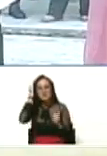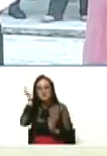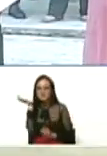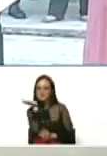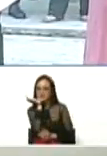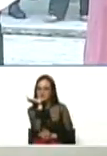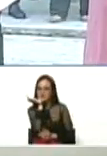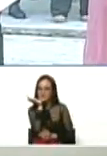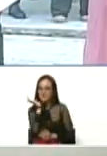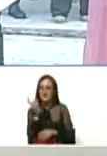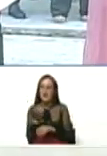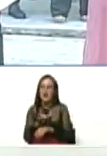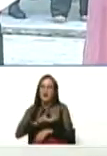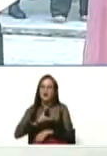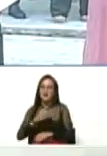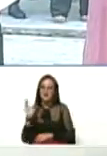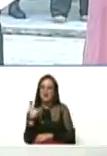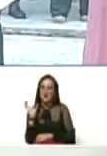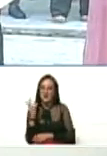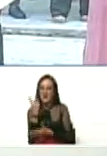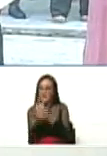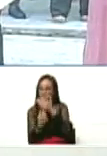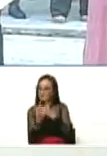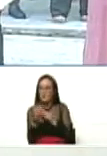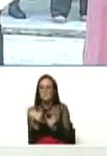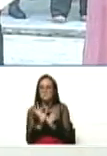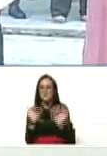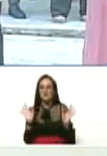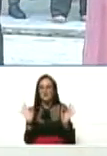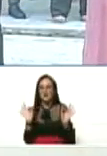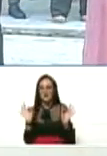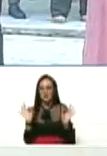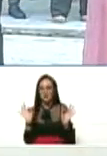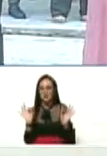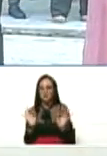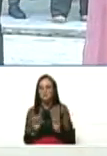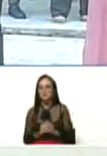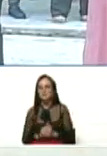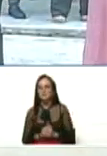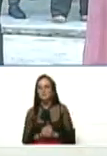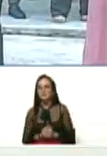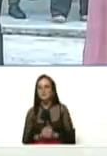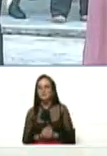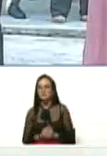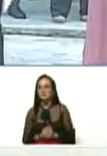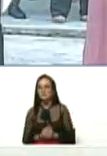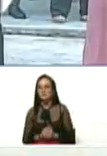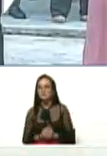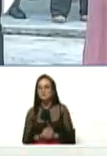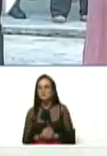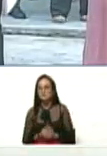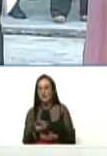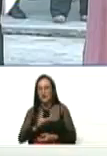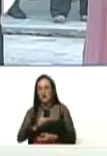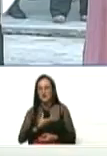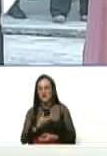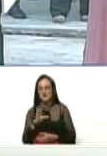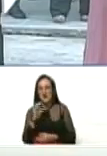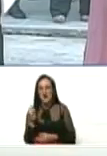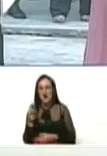alcaldesa Carmen Meléndez. Un dúo perfecto, perfecto, perfecto. ¿Ah? La alcaldesa